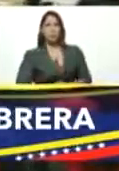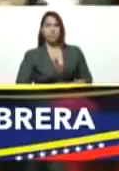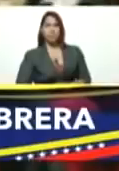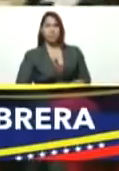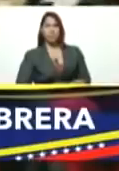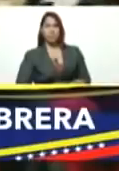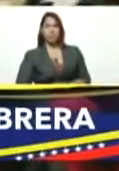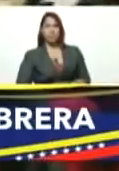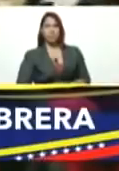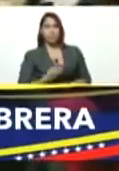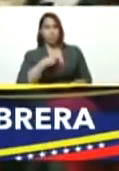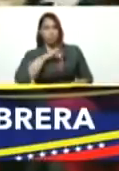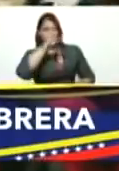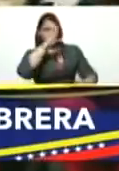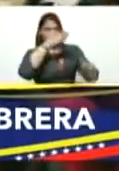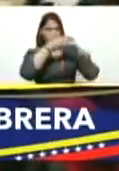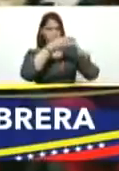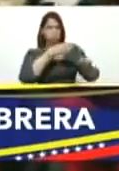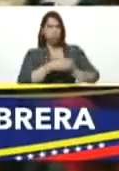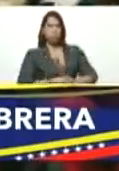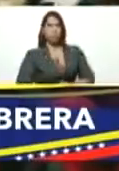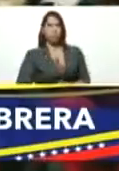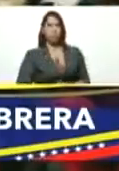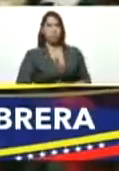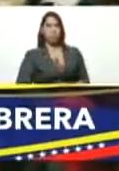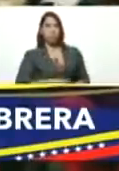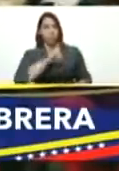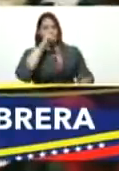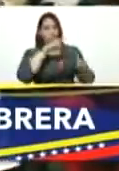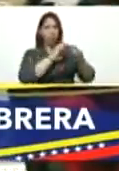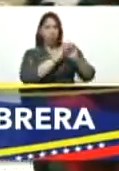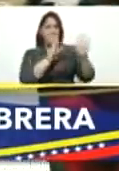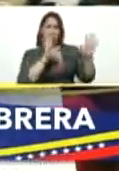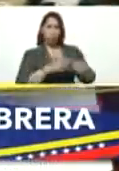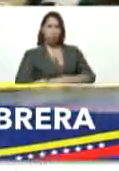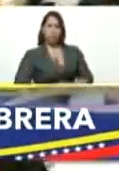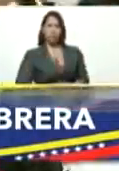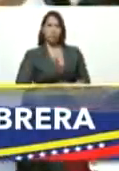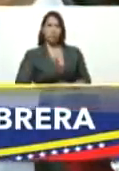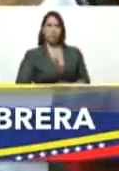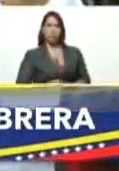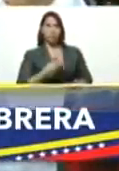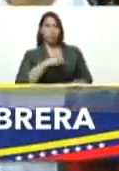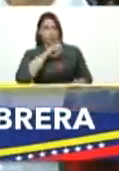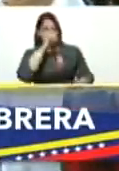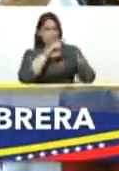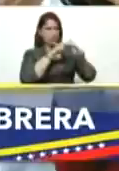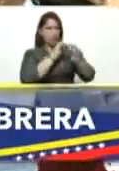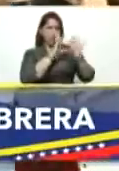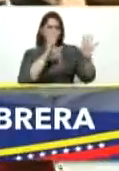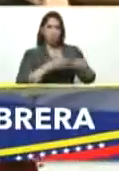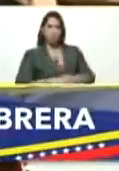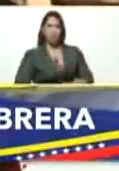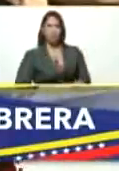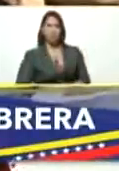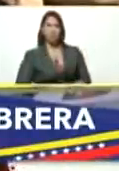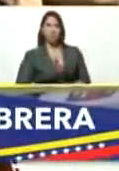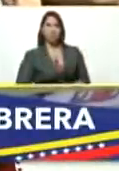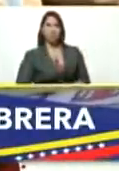nos trazamos un objetivo claro nos trazamos un objetivo claro